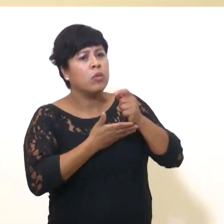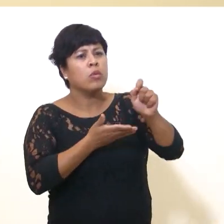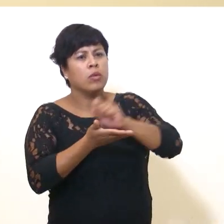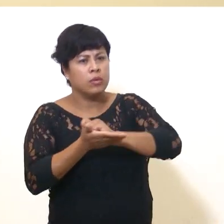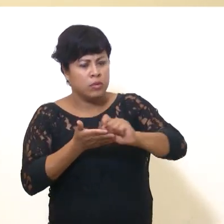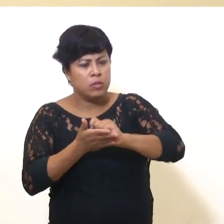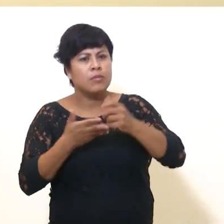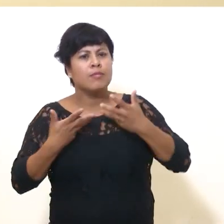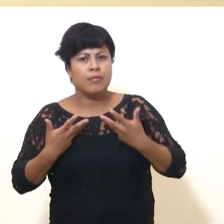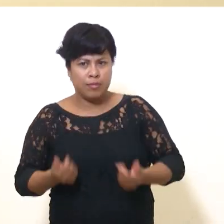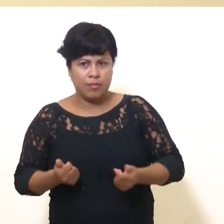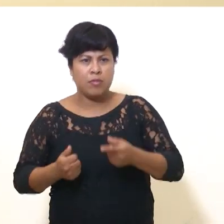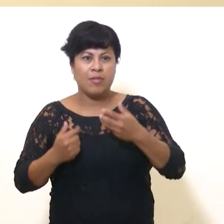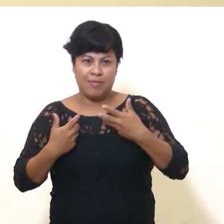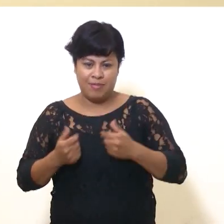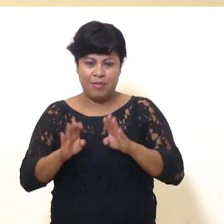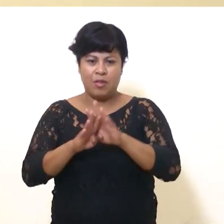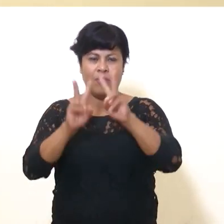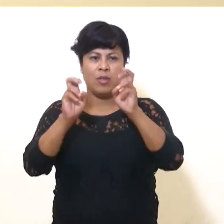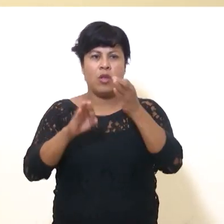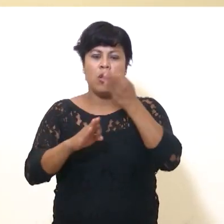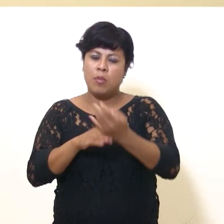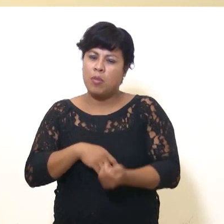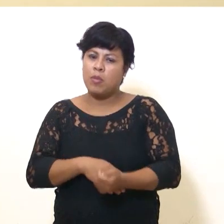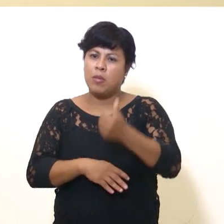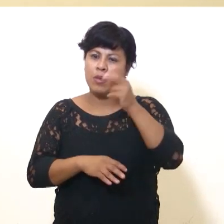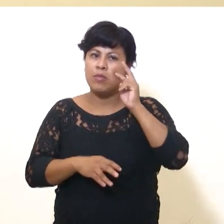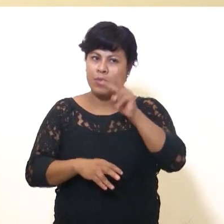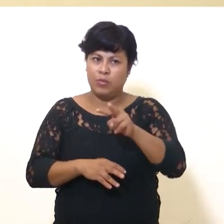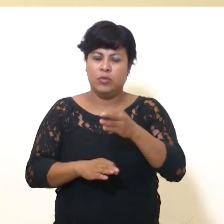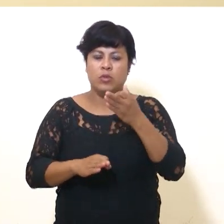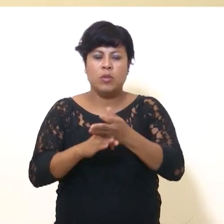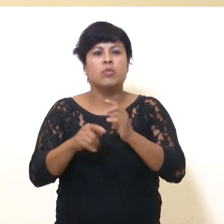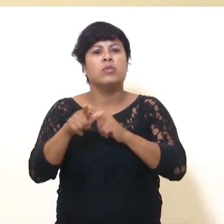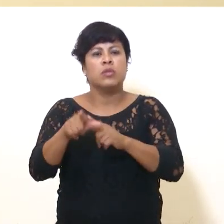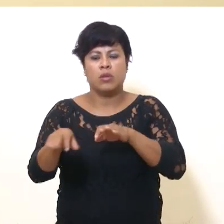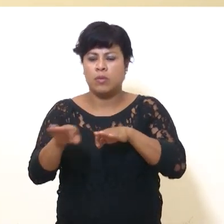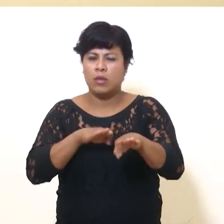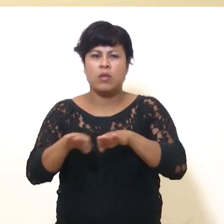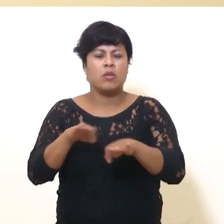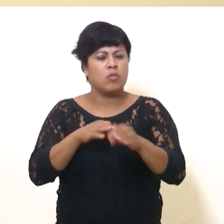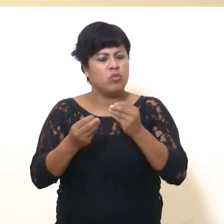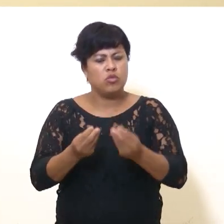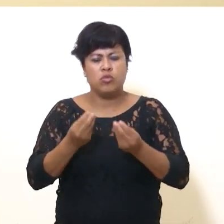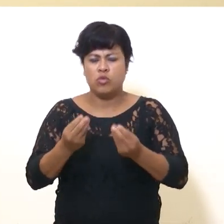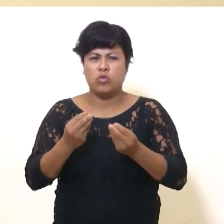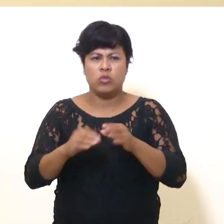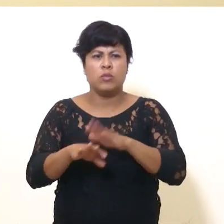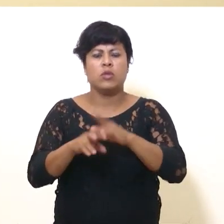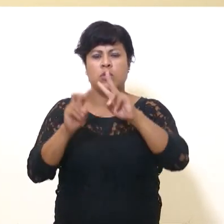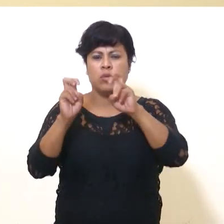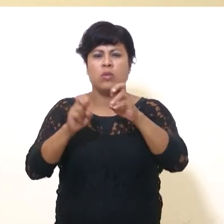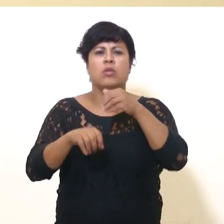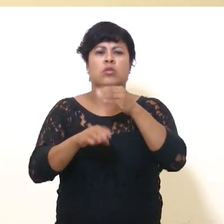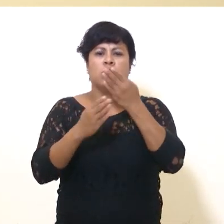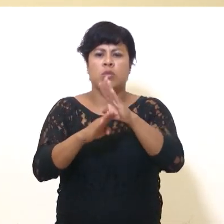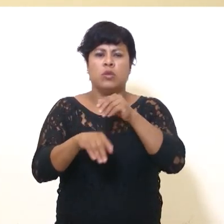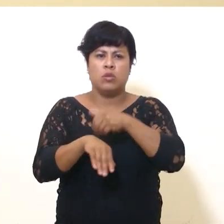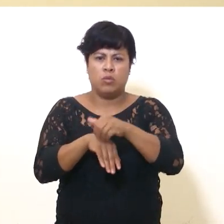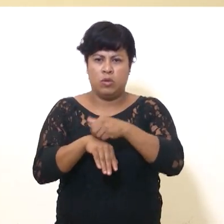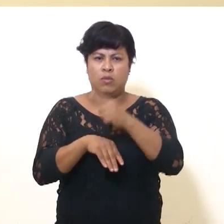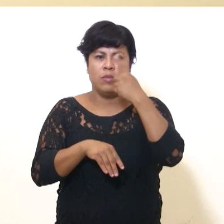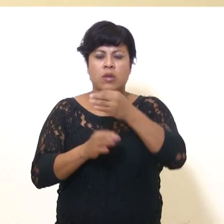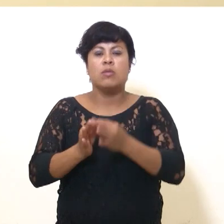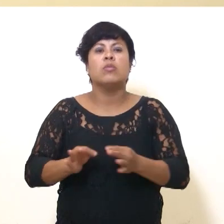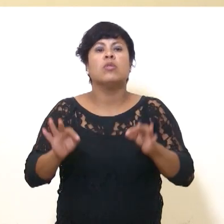mamá, escríbenos. Si no está quedando claro este tema, es la primera vez que lo vemos. Vamos a seguir trabajando mucho, mucho más con el tema